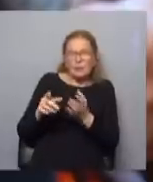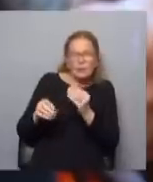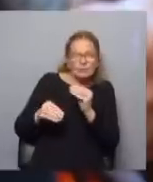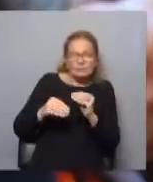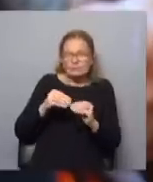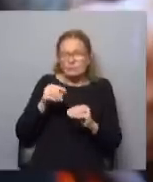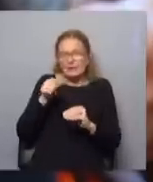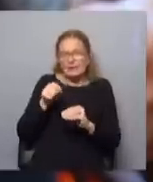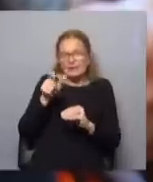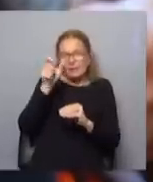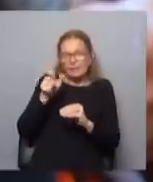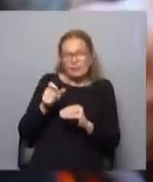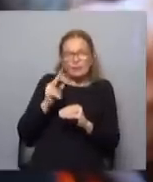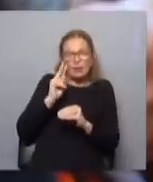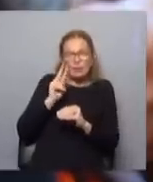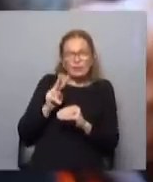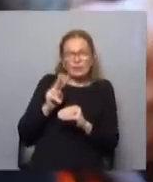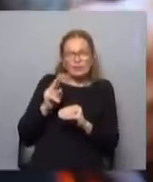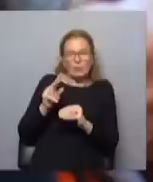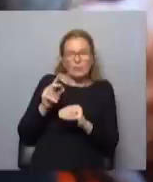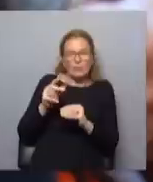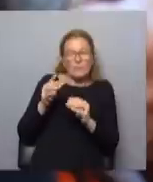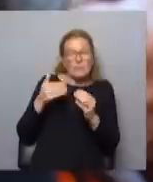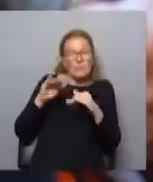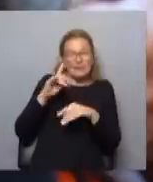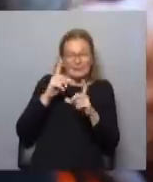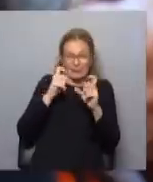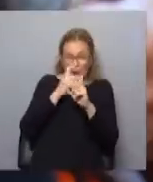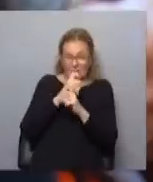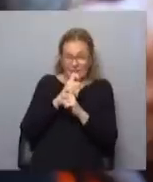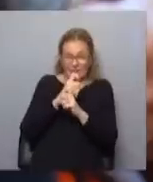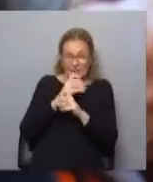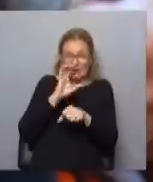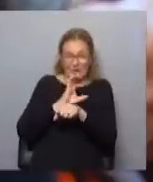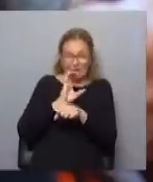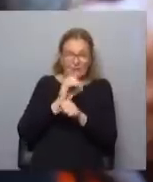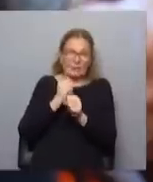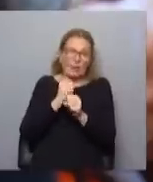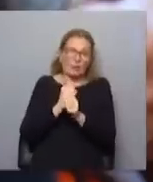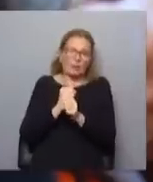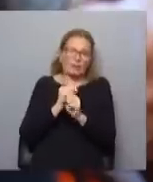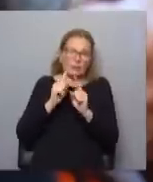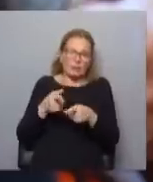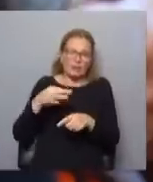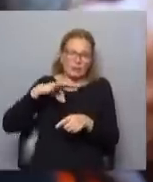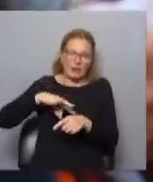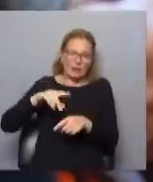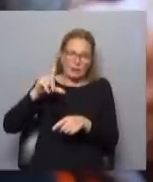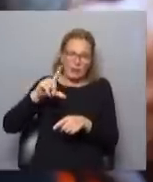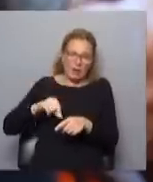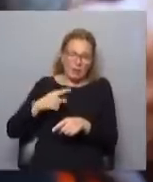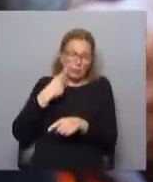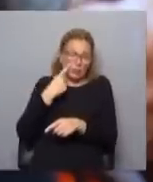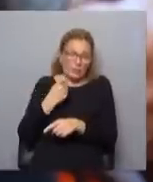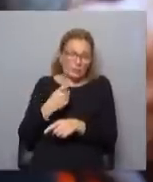es ahí se lo vimos visto bastante más más complicado por supuesto a la clase trabajadora también los salarios bajaron y eso es